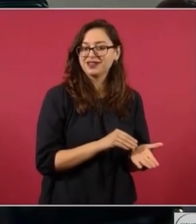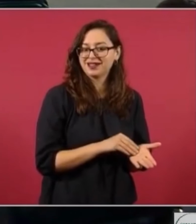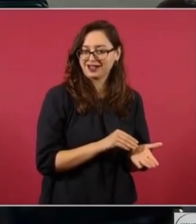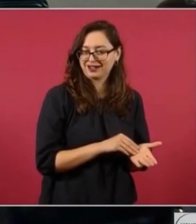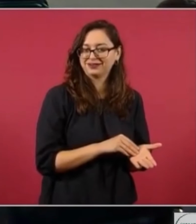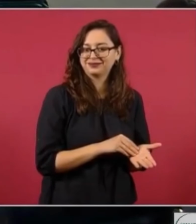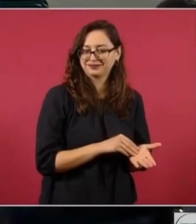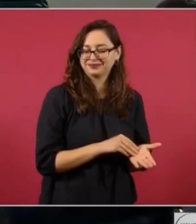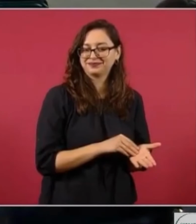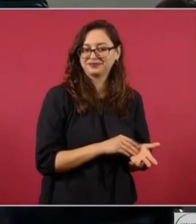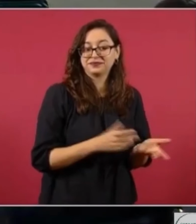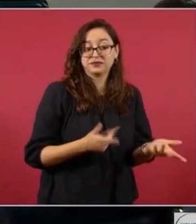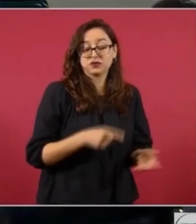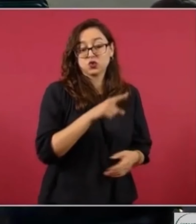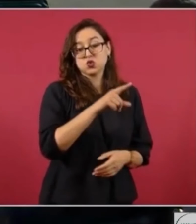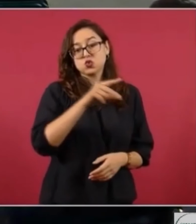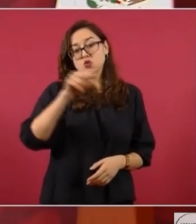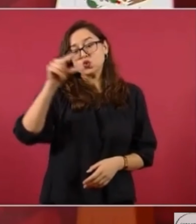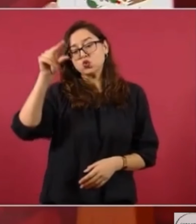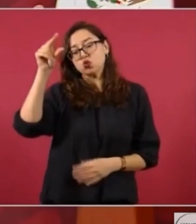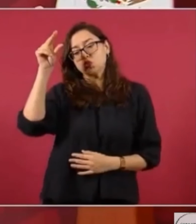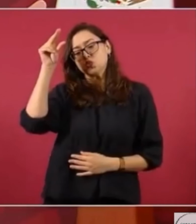Pues un intelectual orgánico, pues,